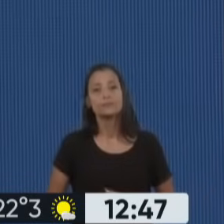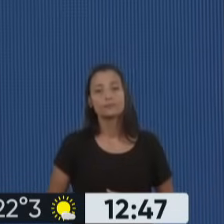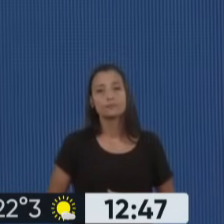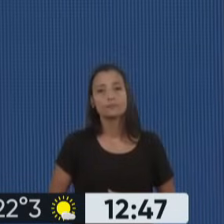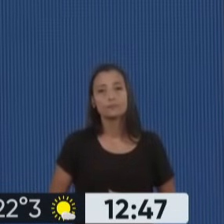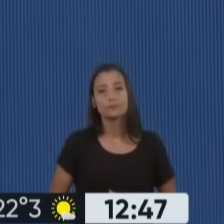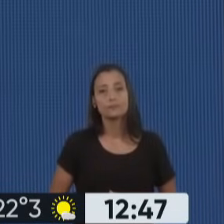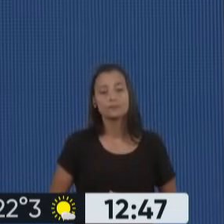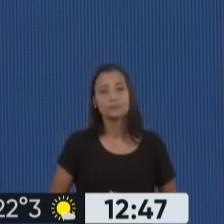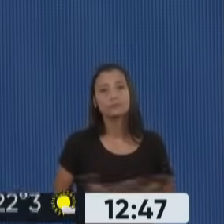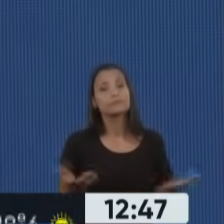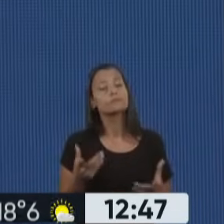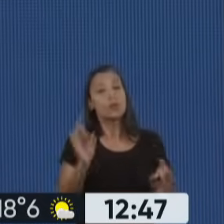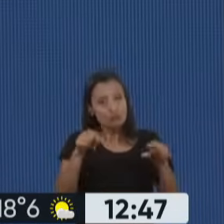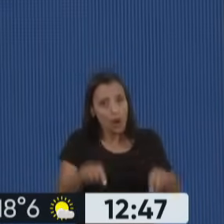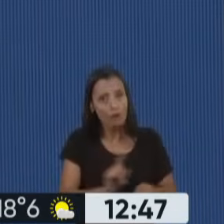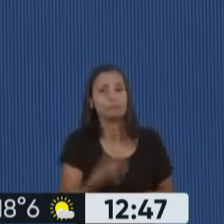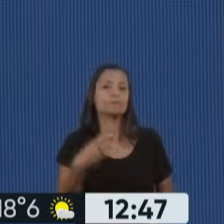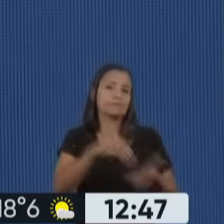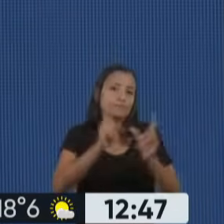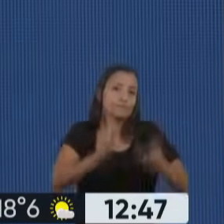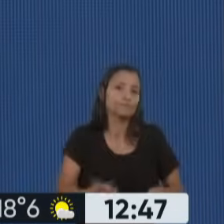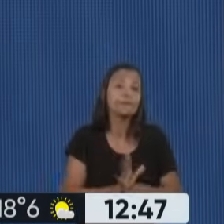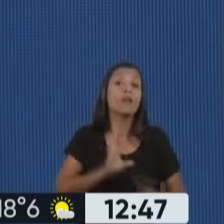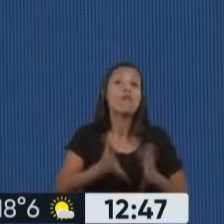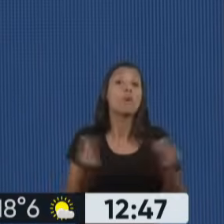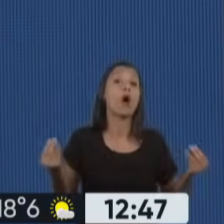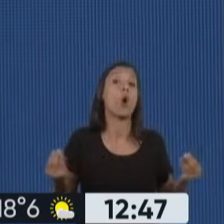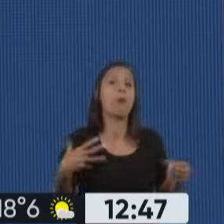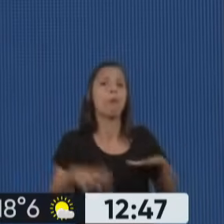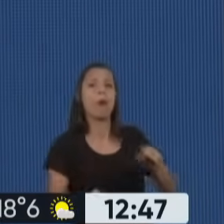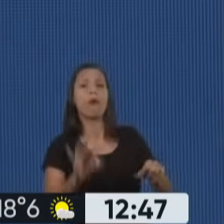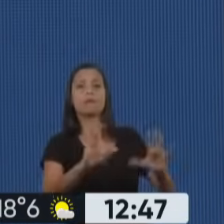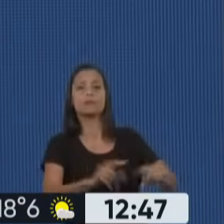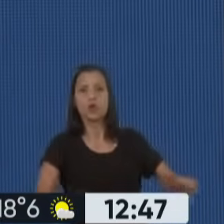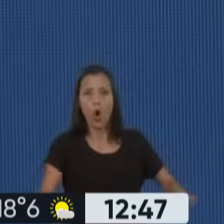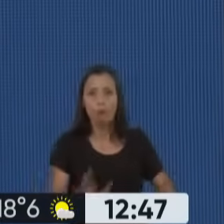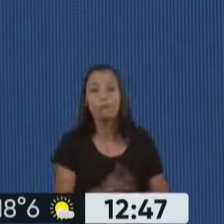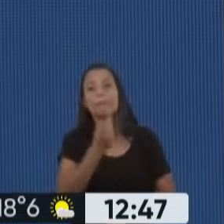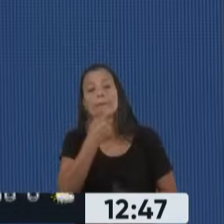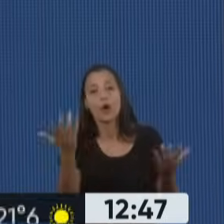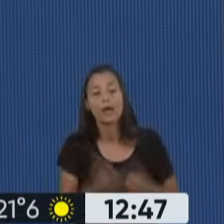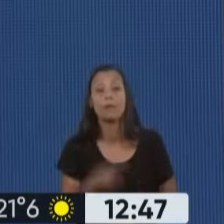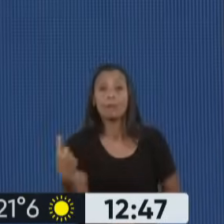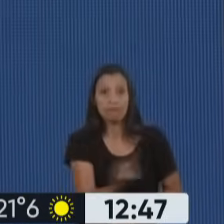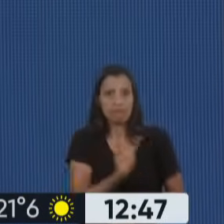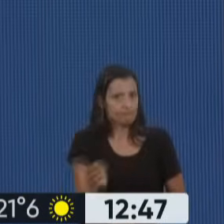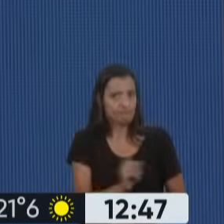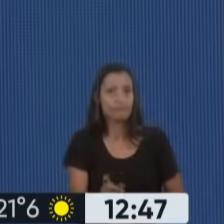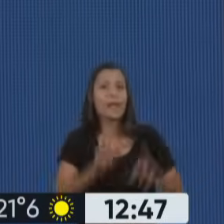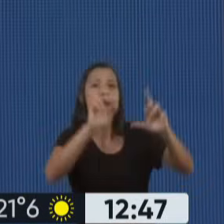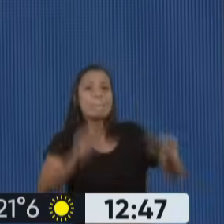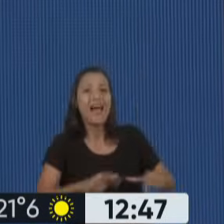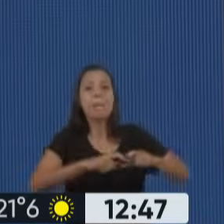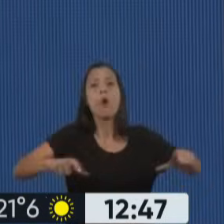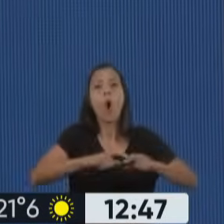Pero no solo eso, sino que además se hizo sin expropiar. Por ejemplo, nosotros no hicimos un plan